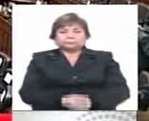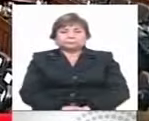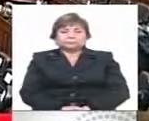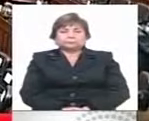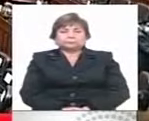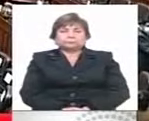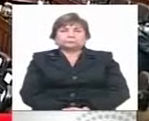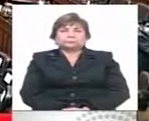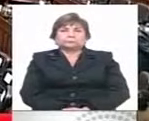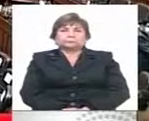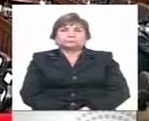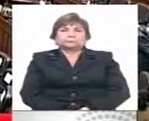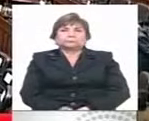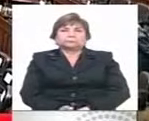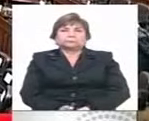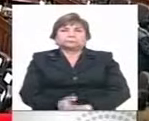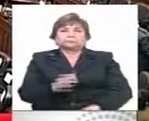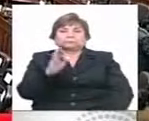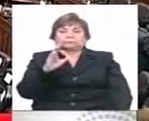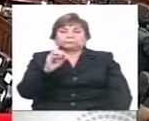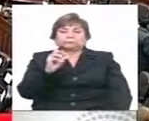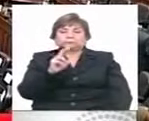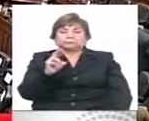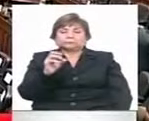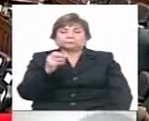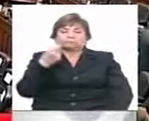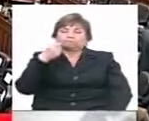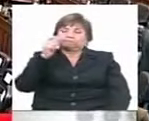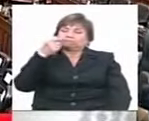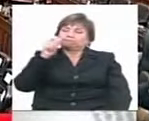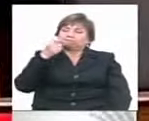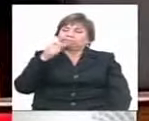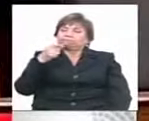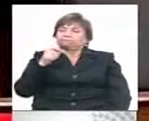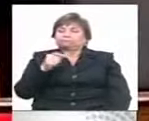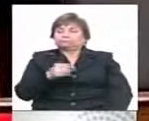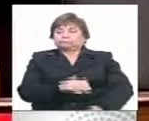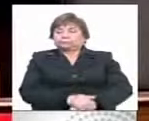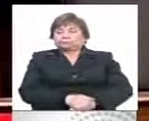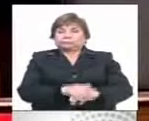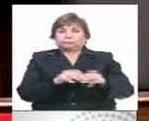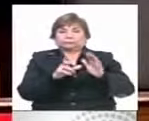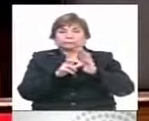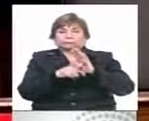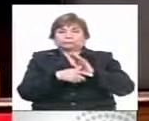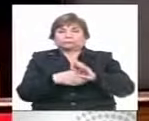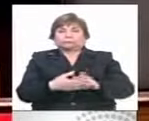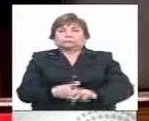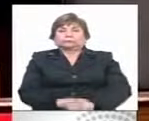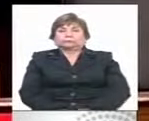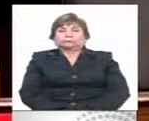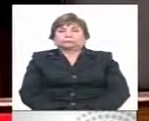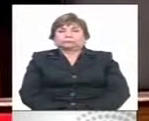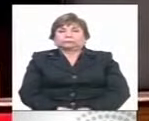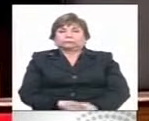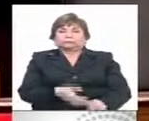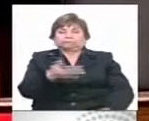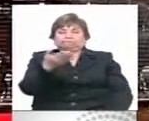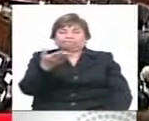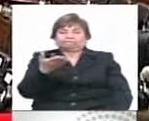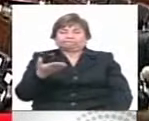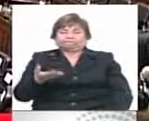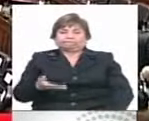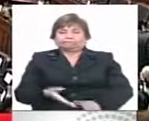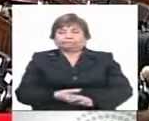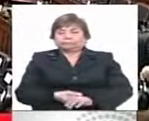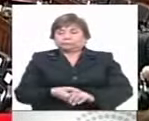determinar el quórum respectivo, ¿no?, pasar lista y luego invitar a